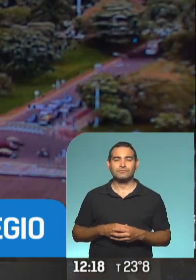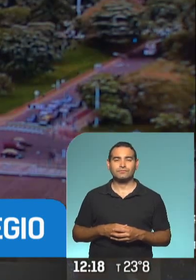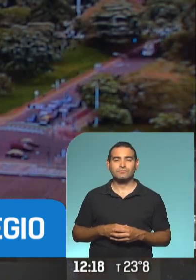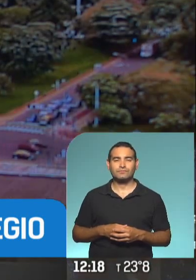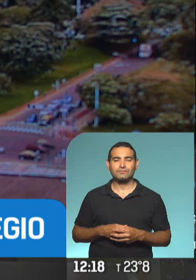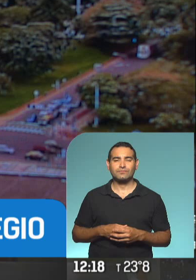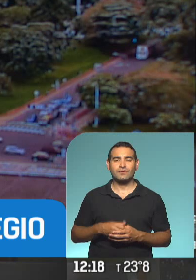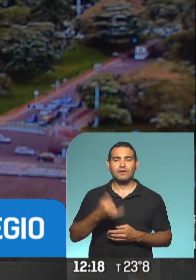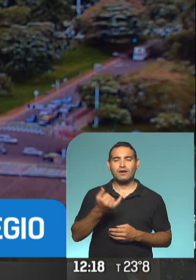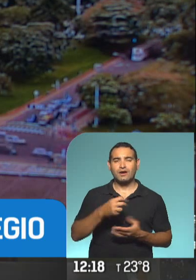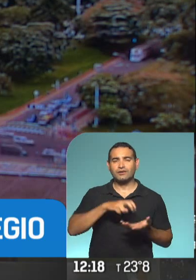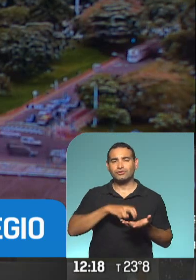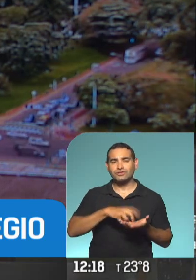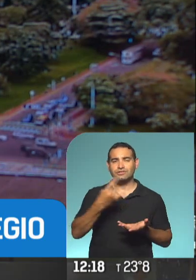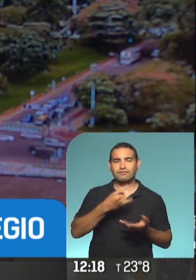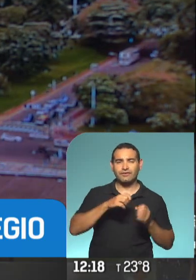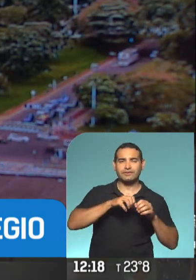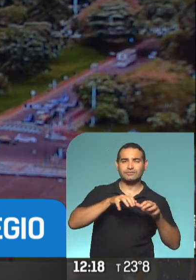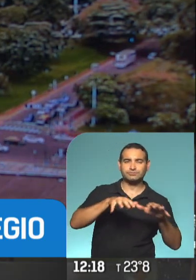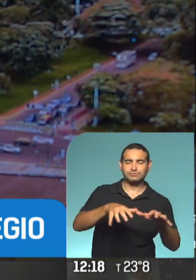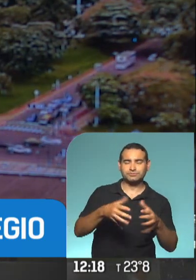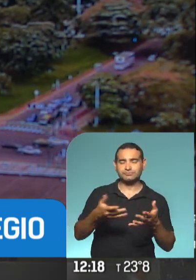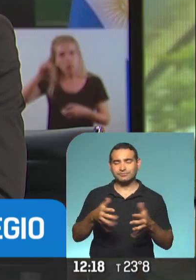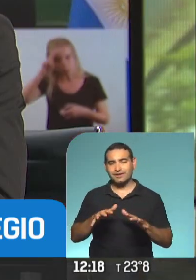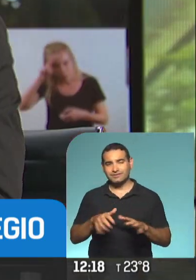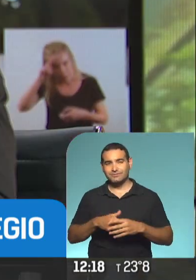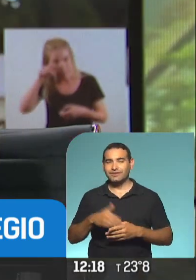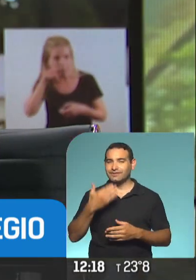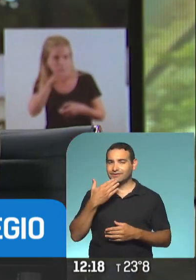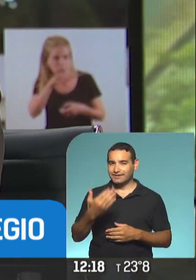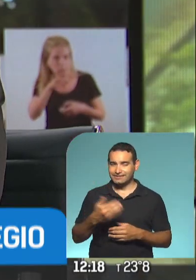seguramente hay fake news, ¿no? Claro, Digo, también sí. convivimos con este escenario. Aragón, gracias. No, muchas gracias a ustedes.